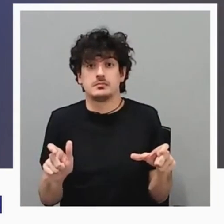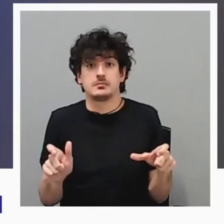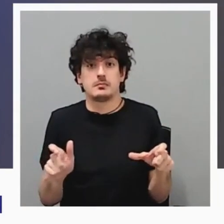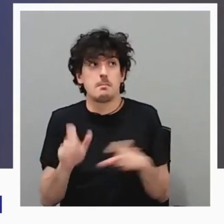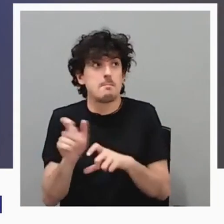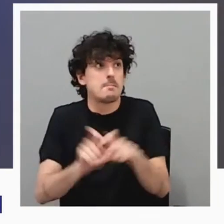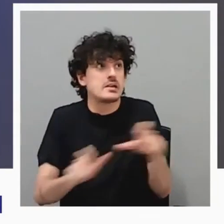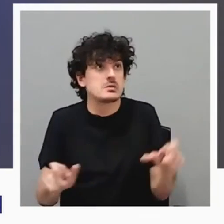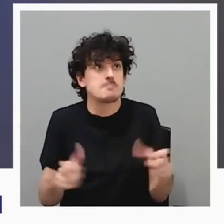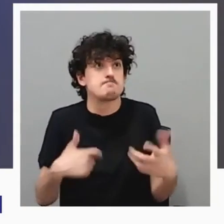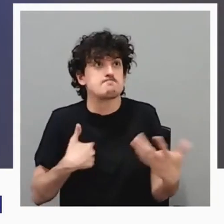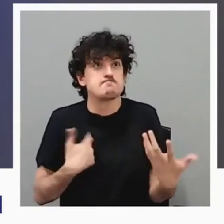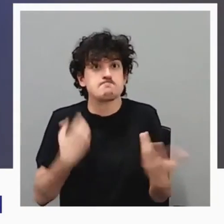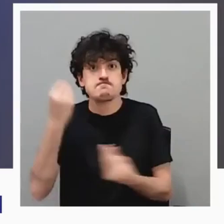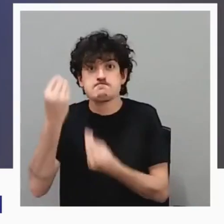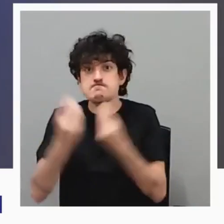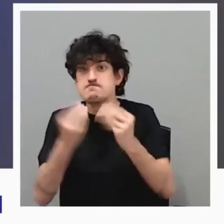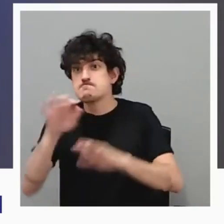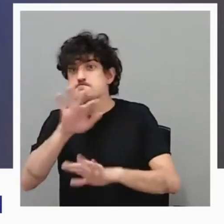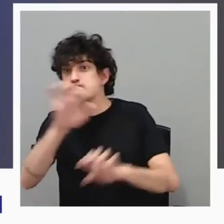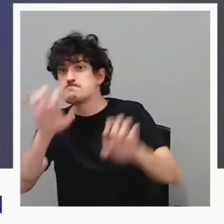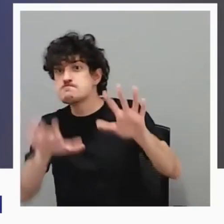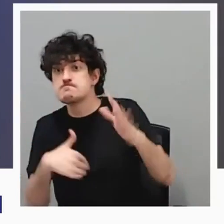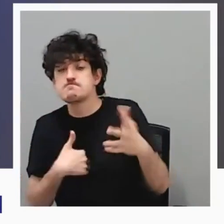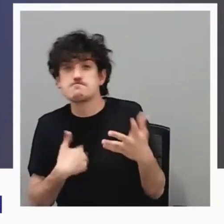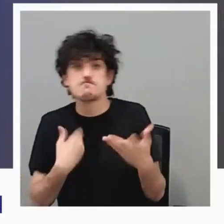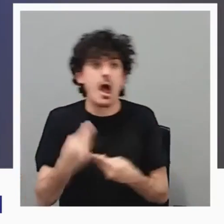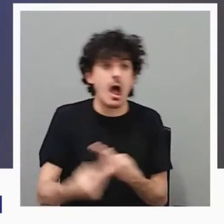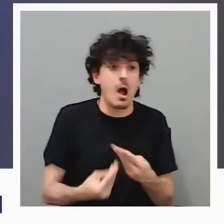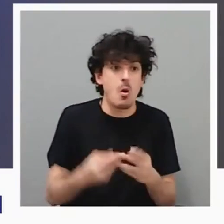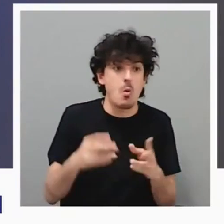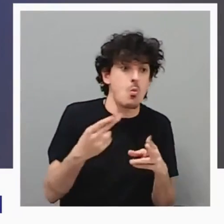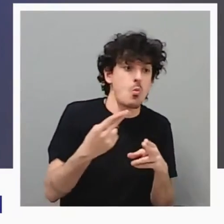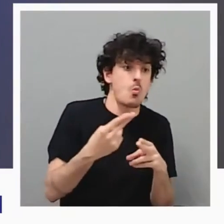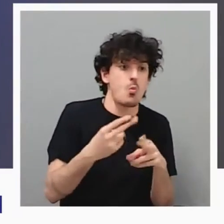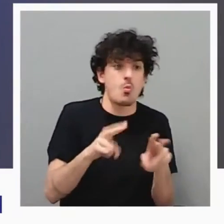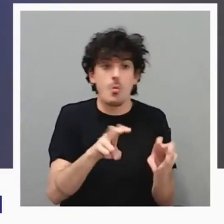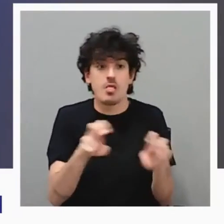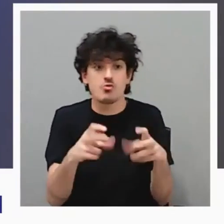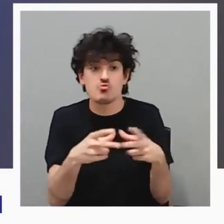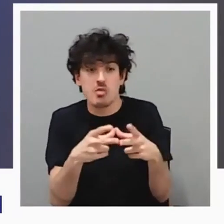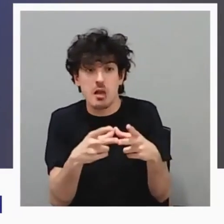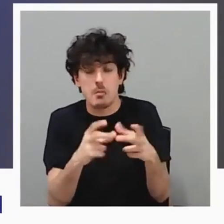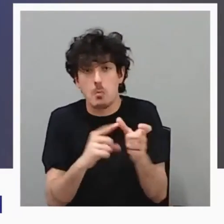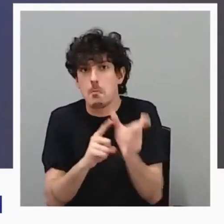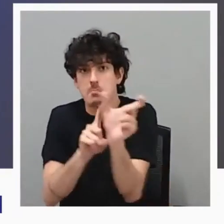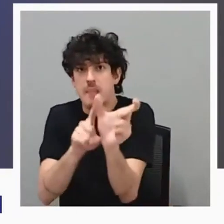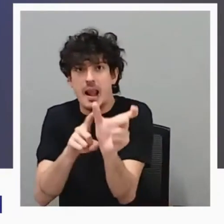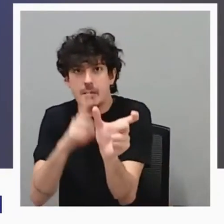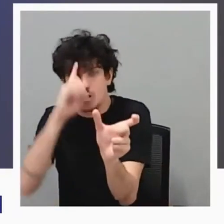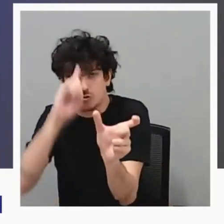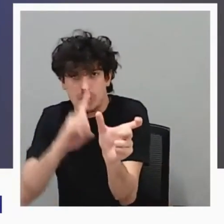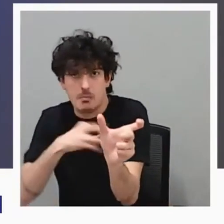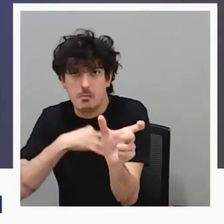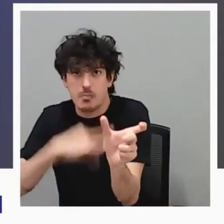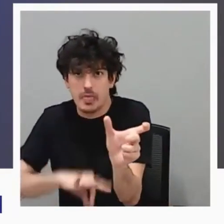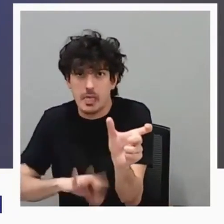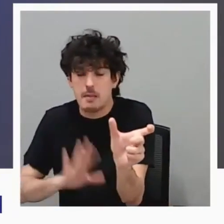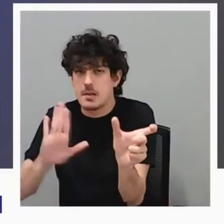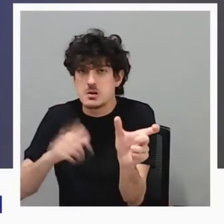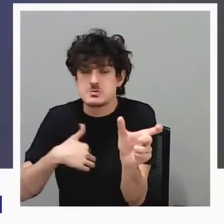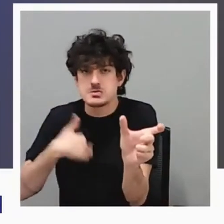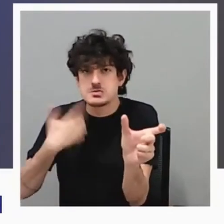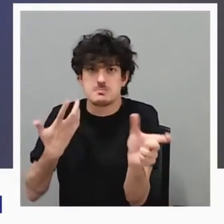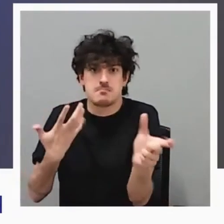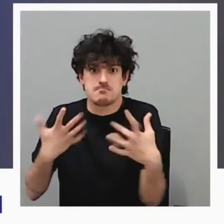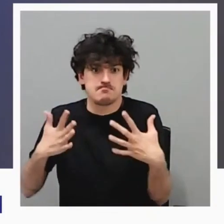pregunta, esa incógnita, yo me dedico, hago innovación social, como, aunque no le pongan la palabra, pues que los lanza a ello, ¿no? a